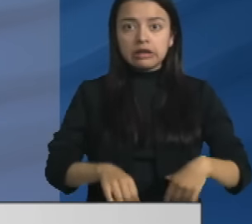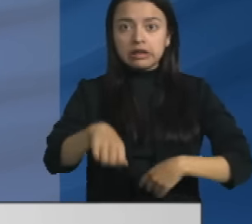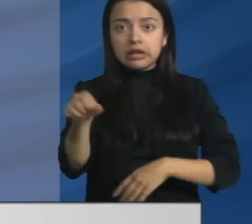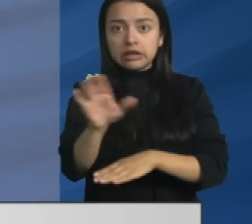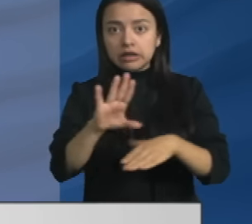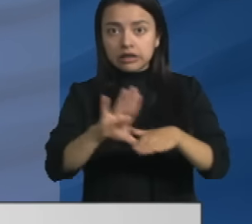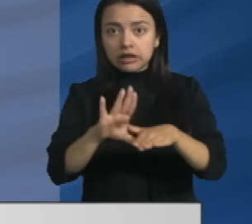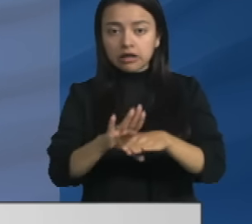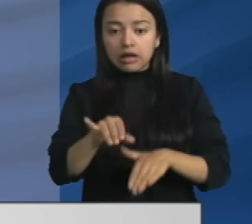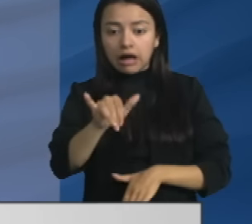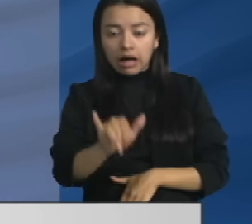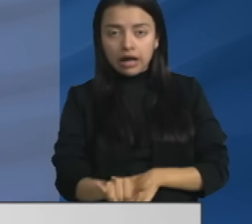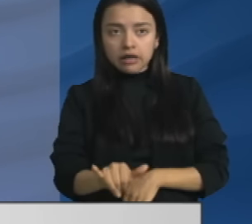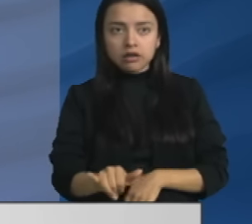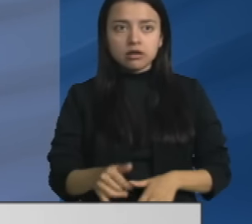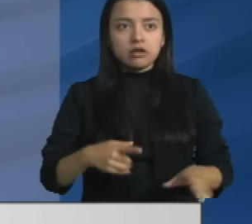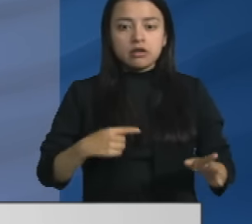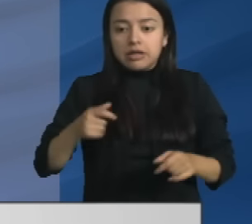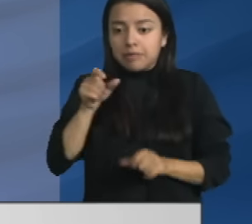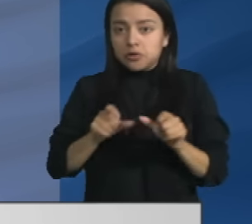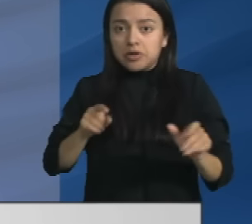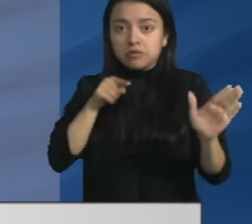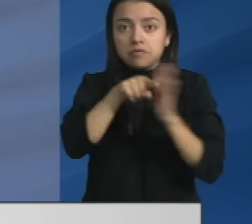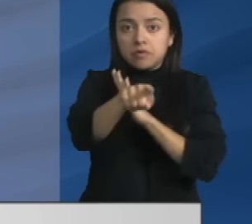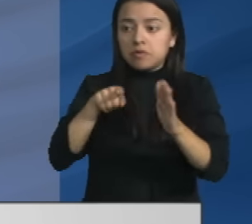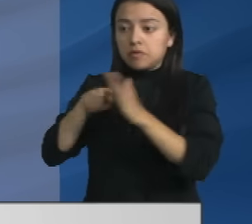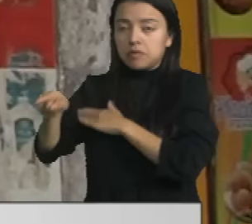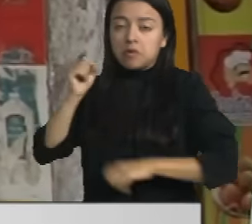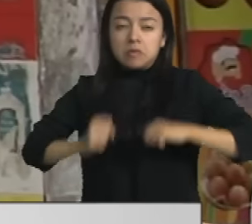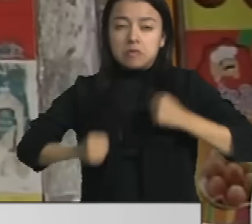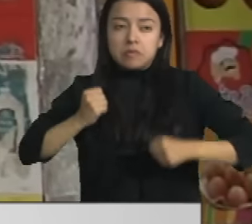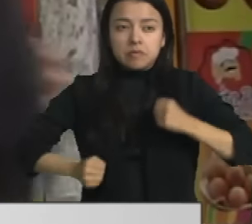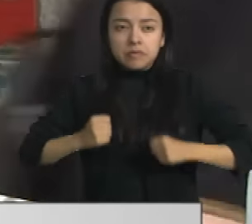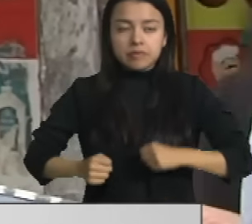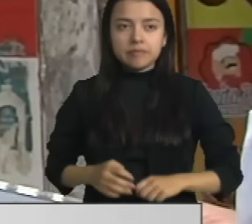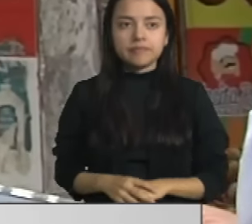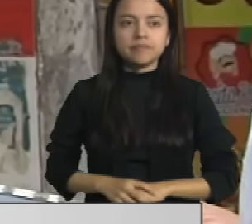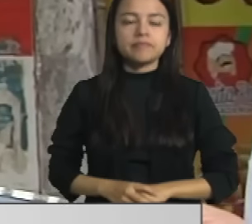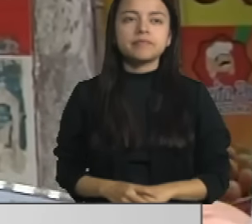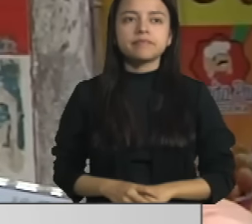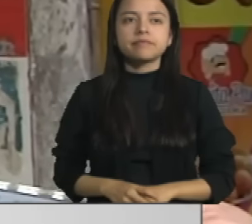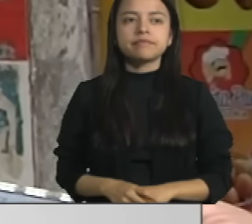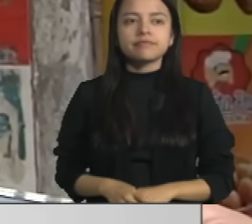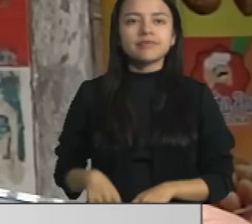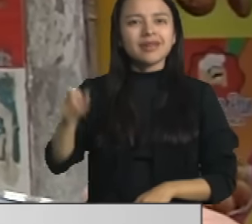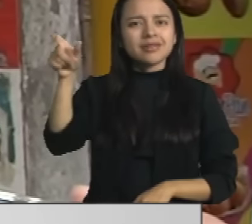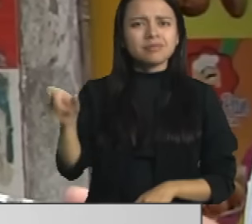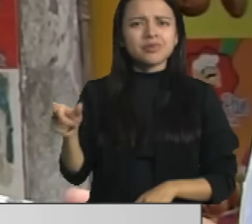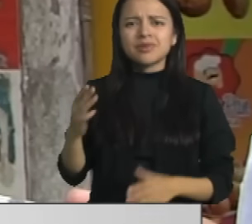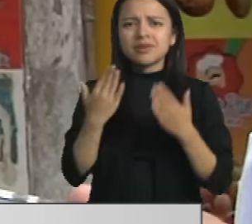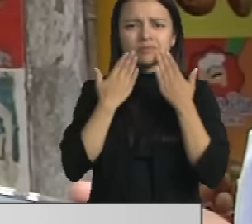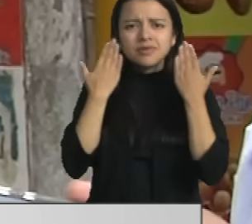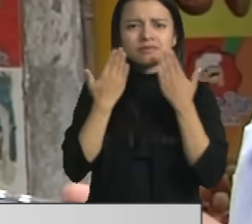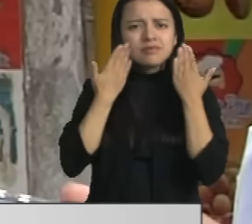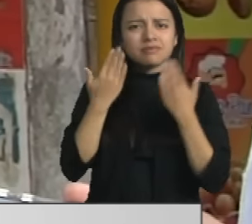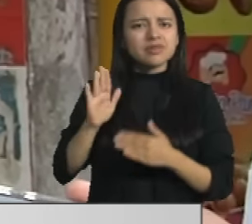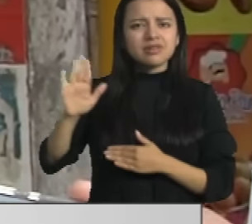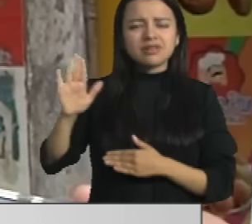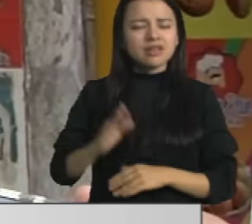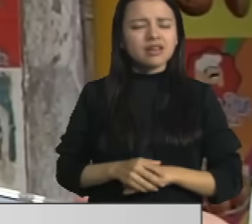de 25 años, fue capturado. Era quizás pues entre los mejores de esa cigarrería, él,